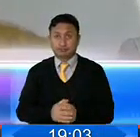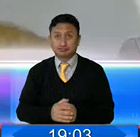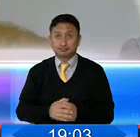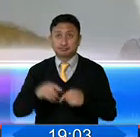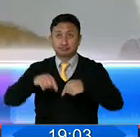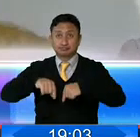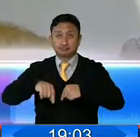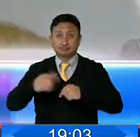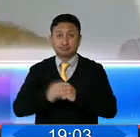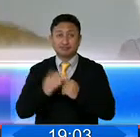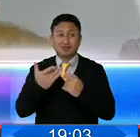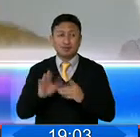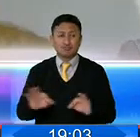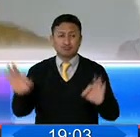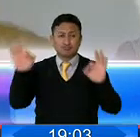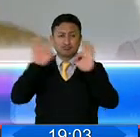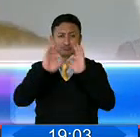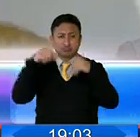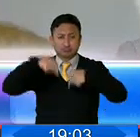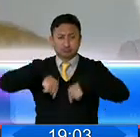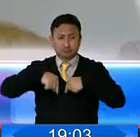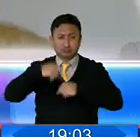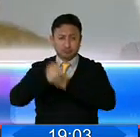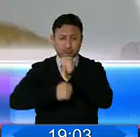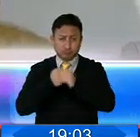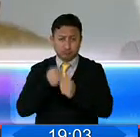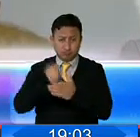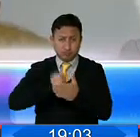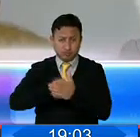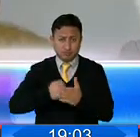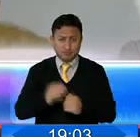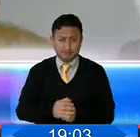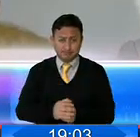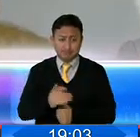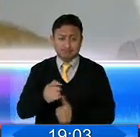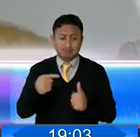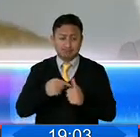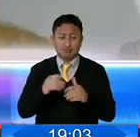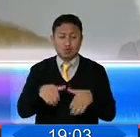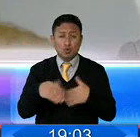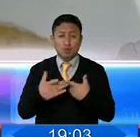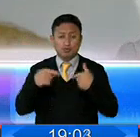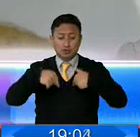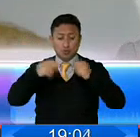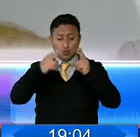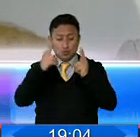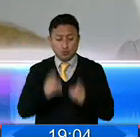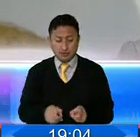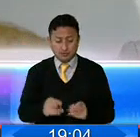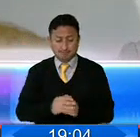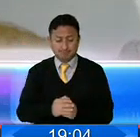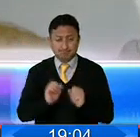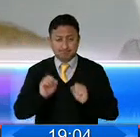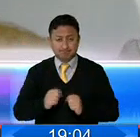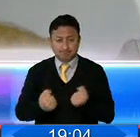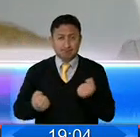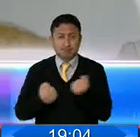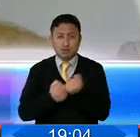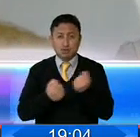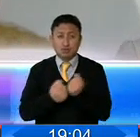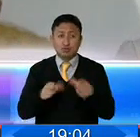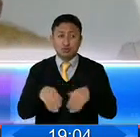de una de las más grandes batallas de la historia, la batalla humanitaria para hacer